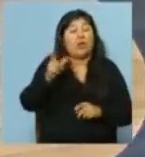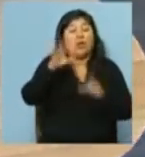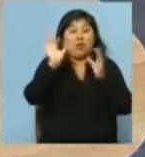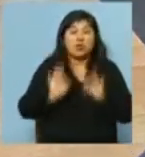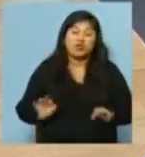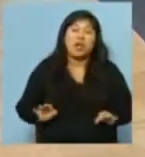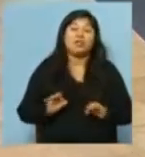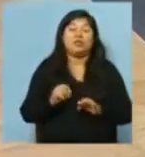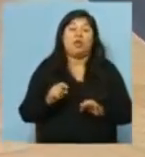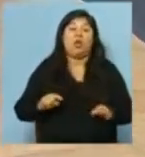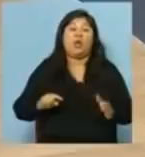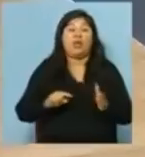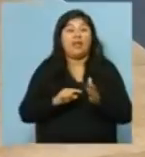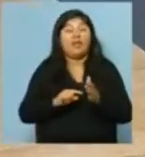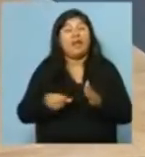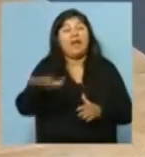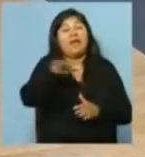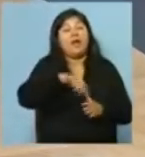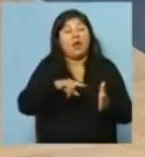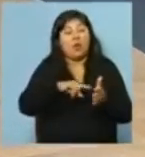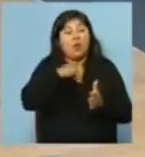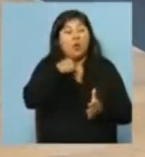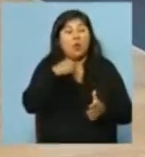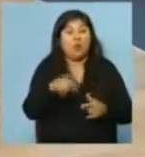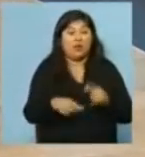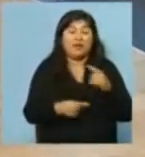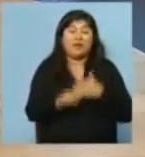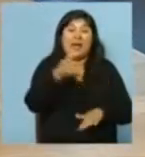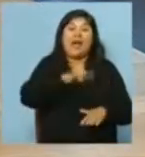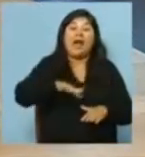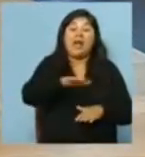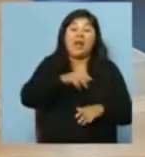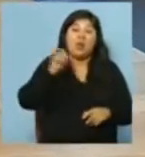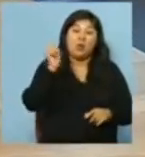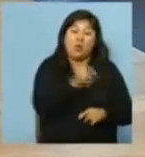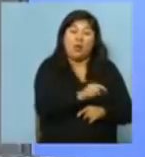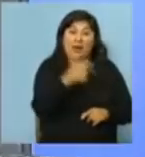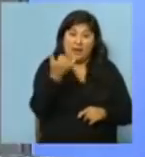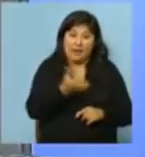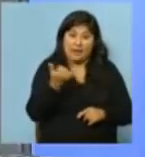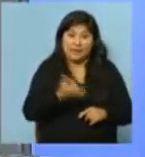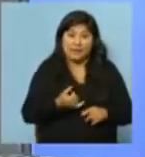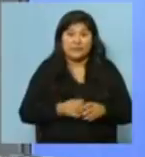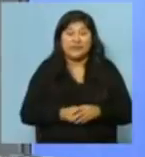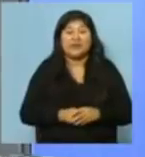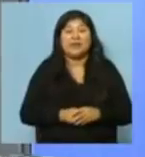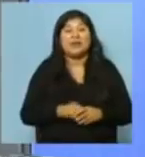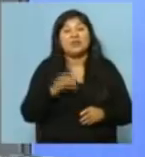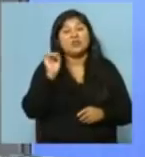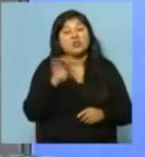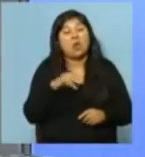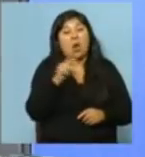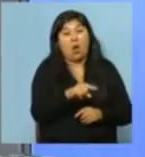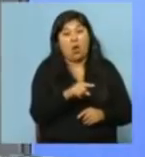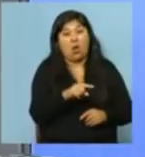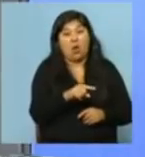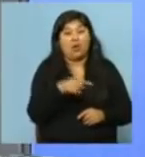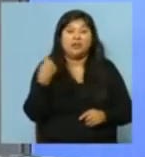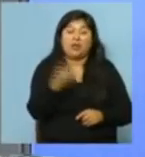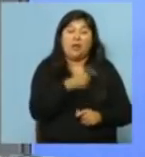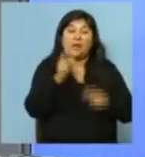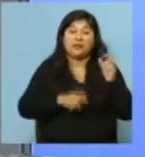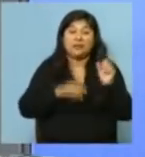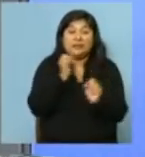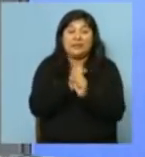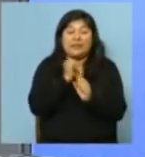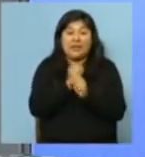ciudad una decisión en un lugar estratégico como el sector Sur en donde no solo digamos va a ser el Confort para nuestros trabajadores que